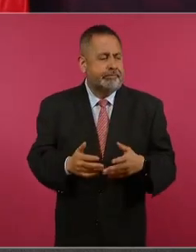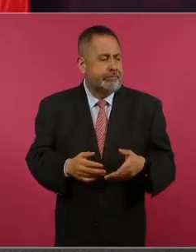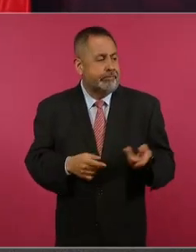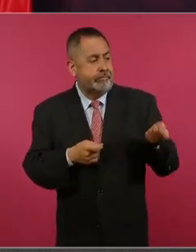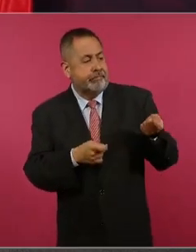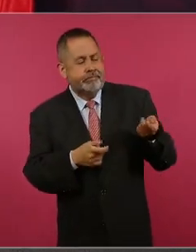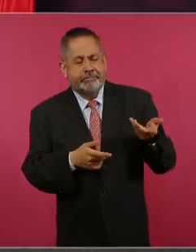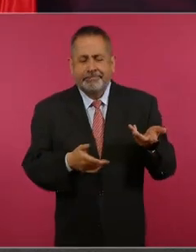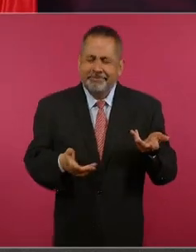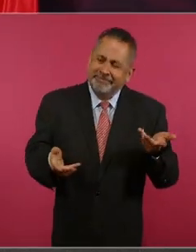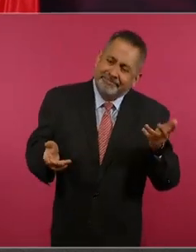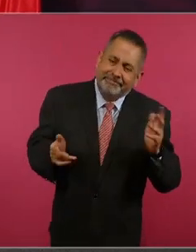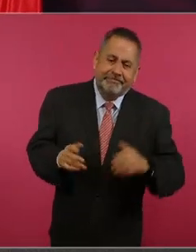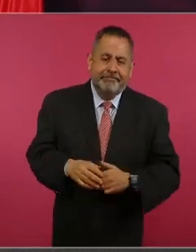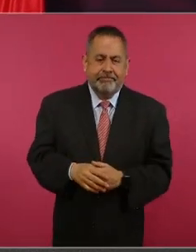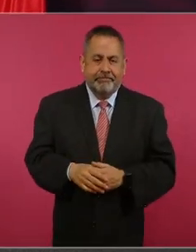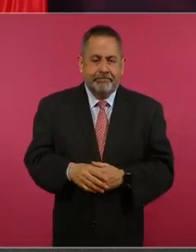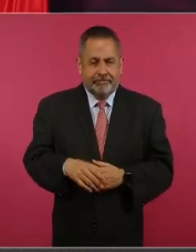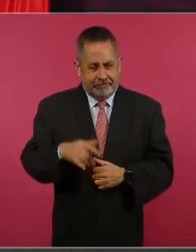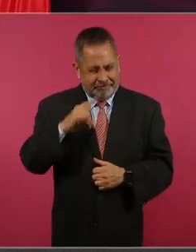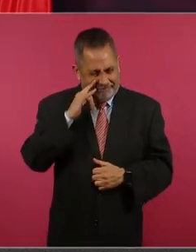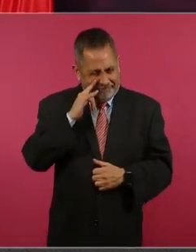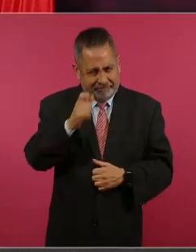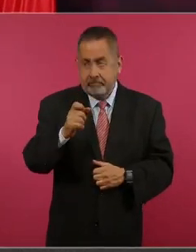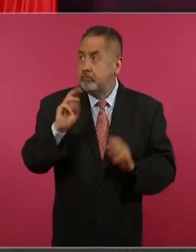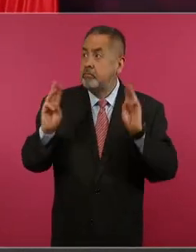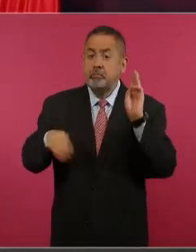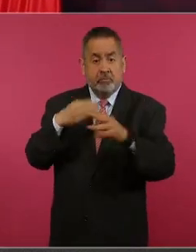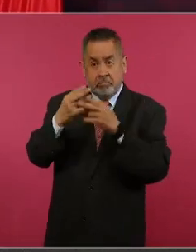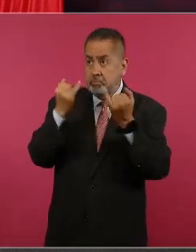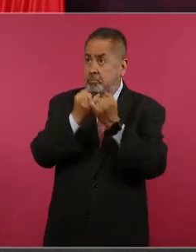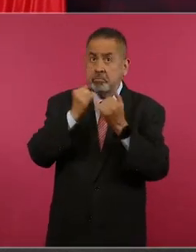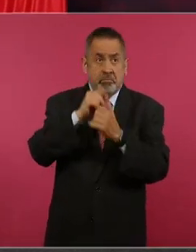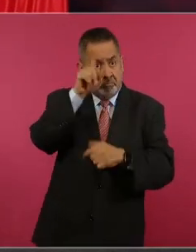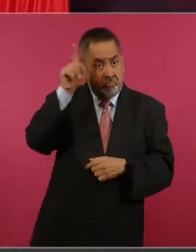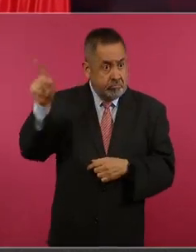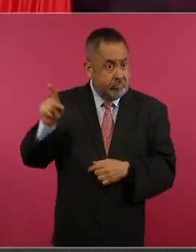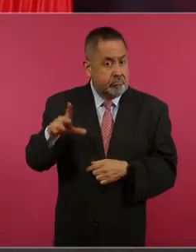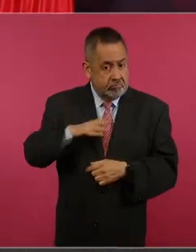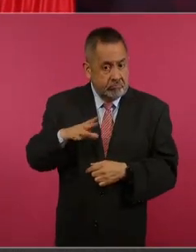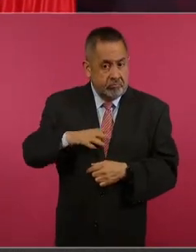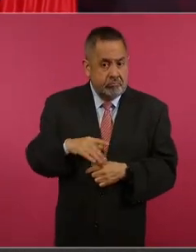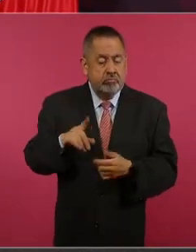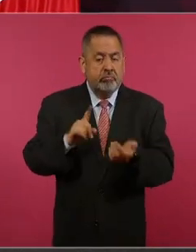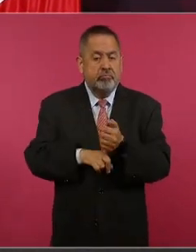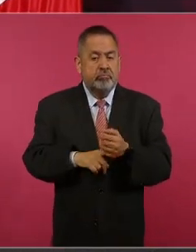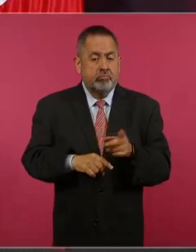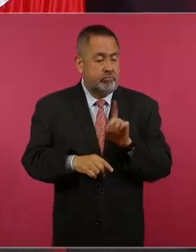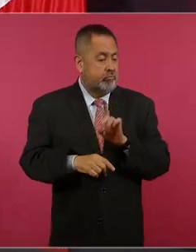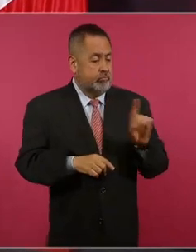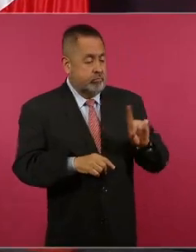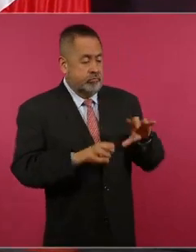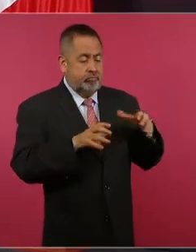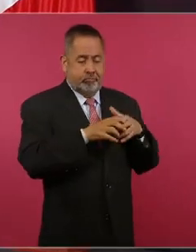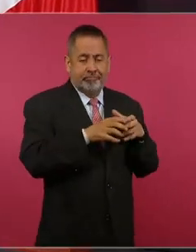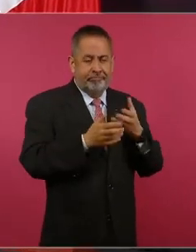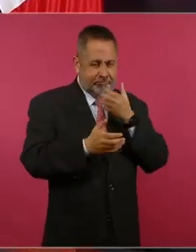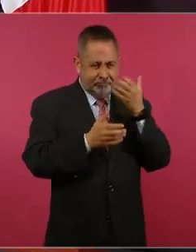Esto es un fenómeno incluso mundial, donde la derecha, el